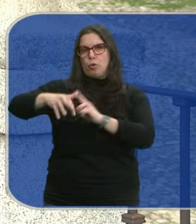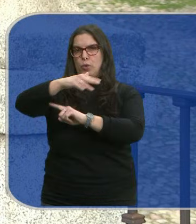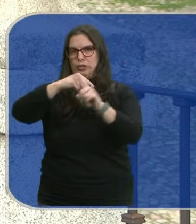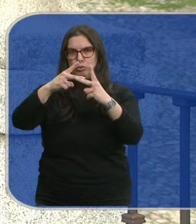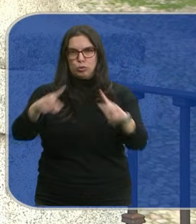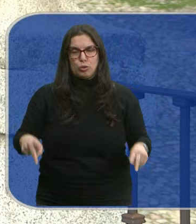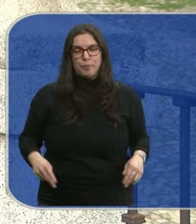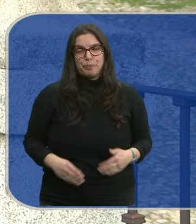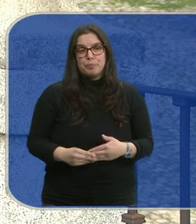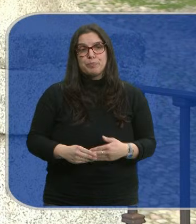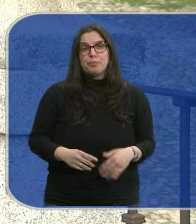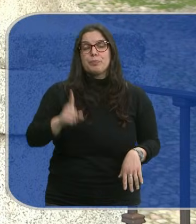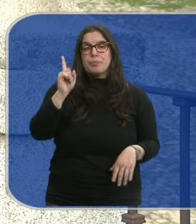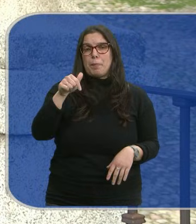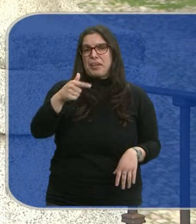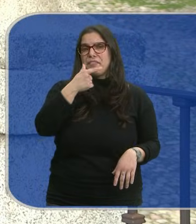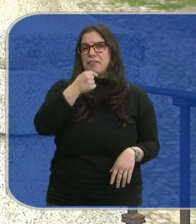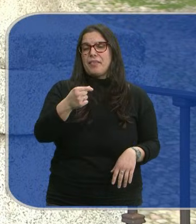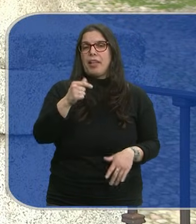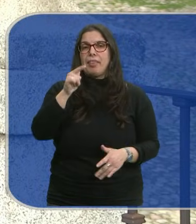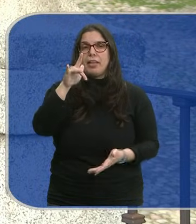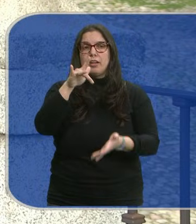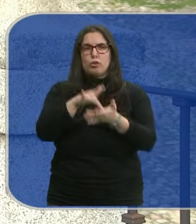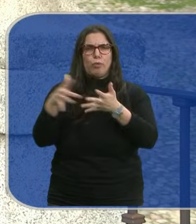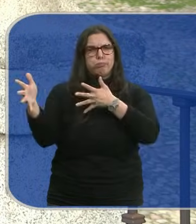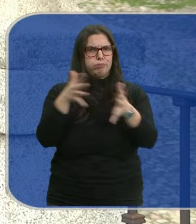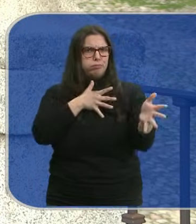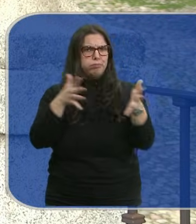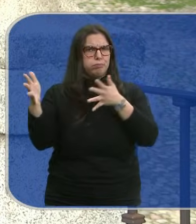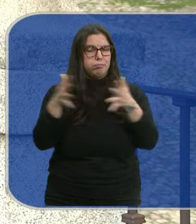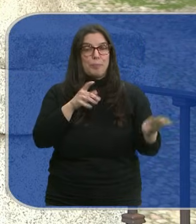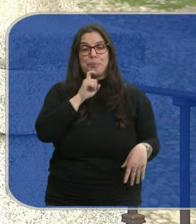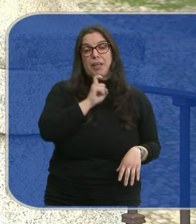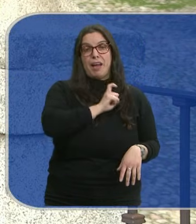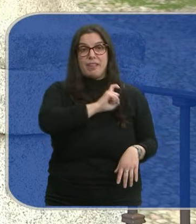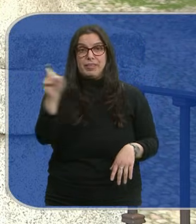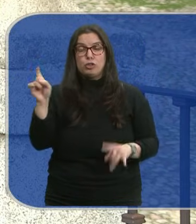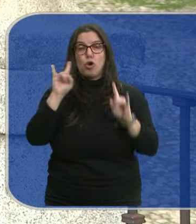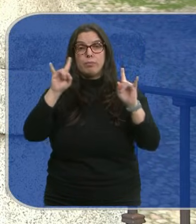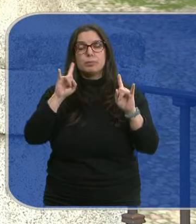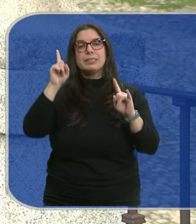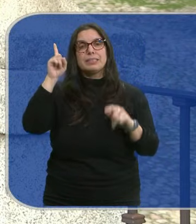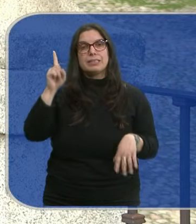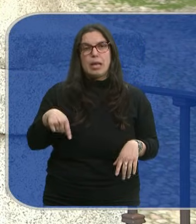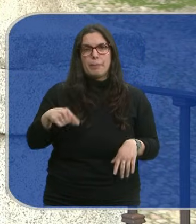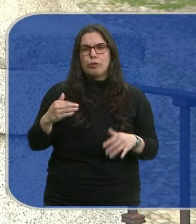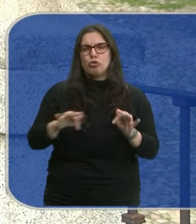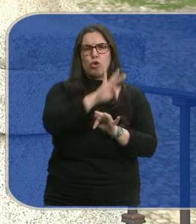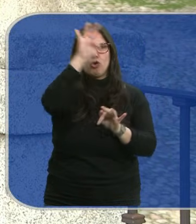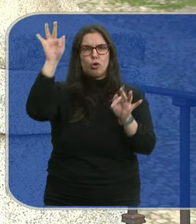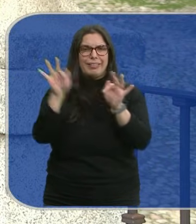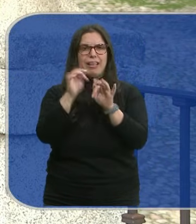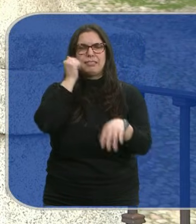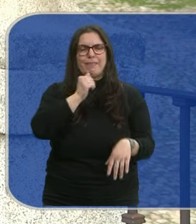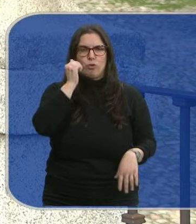entorno. Además, aquí también es alta la probabilidad de que se produzcan ventiscas. El aviso está activo también durante toda la jornada del